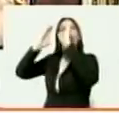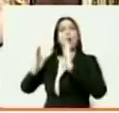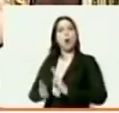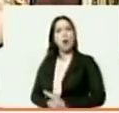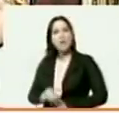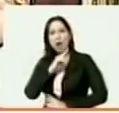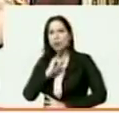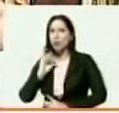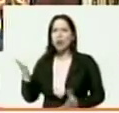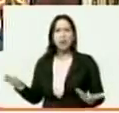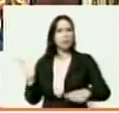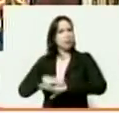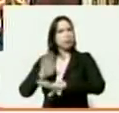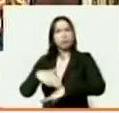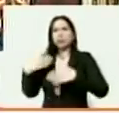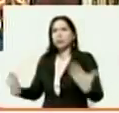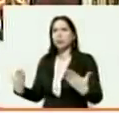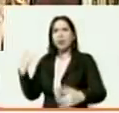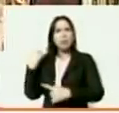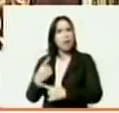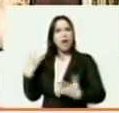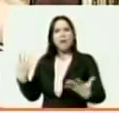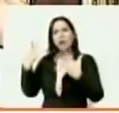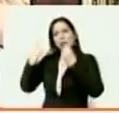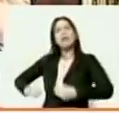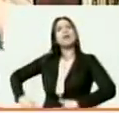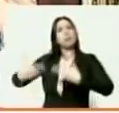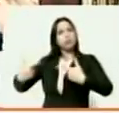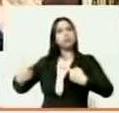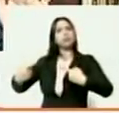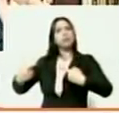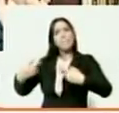Duque? Hay que entenderse con Venezuela.